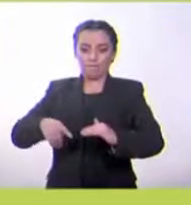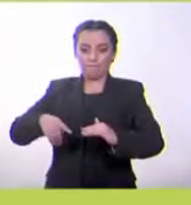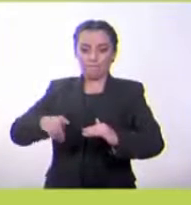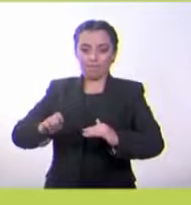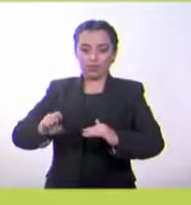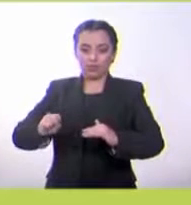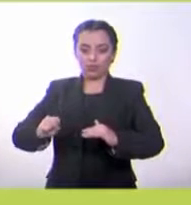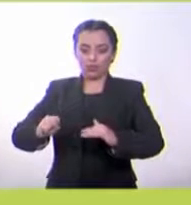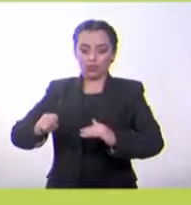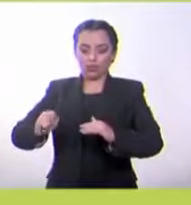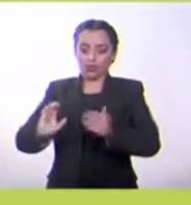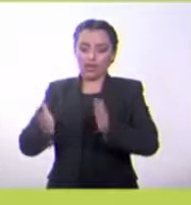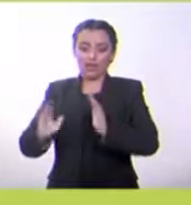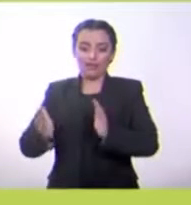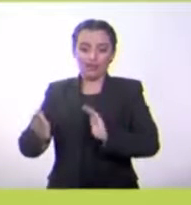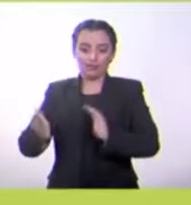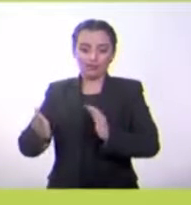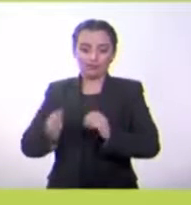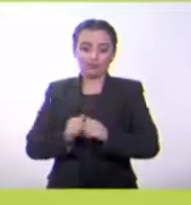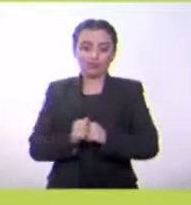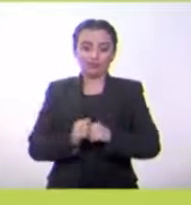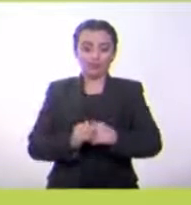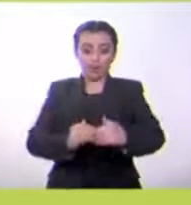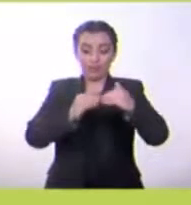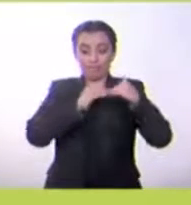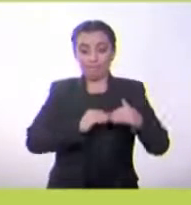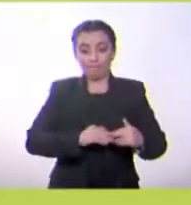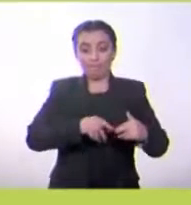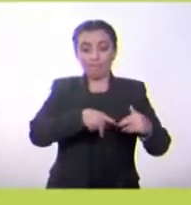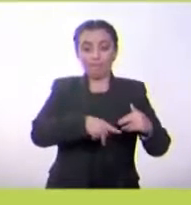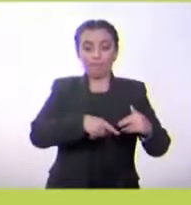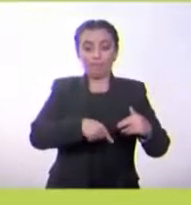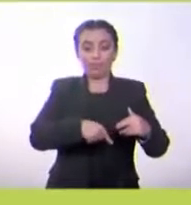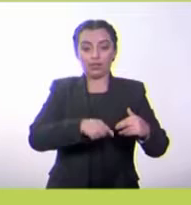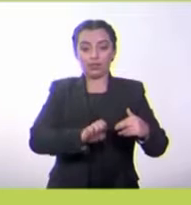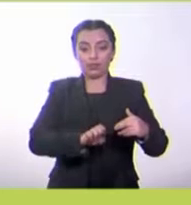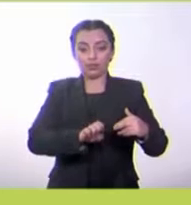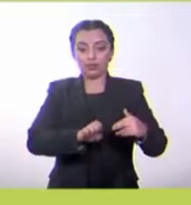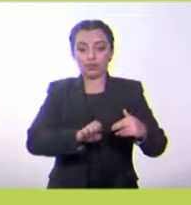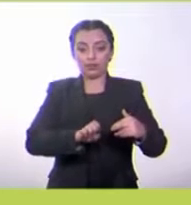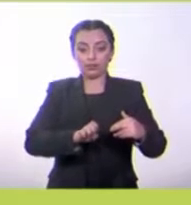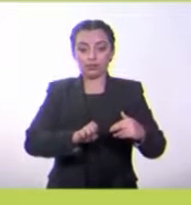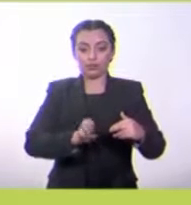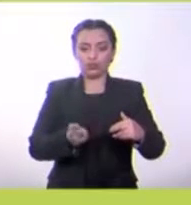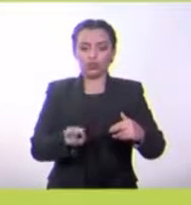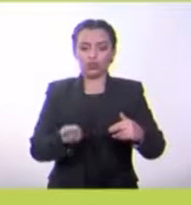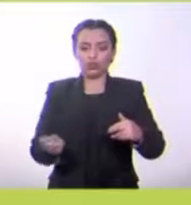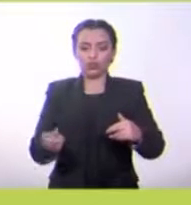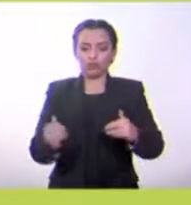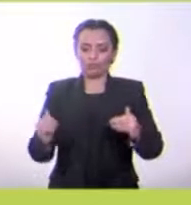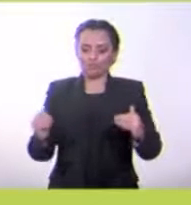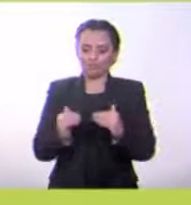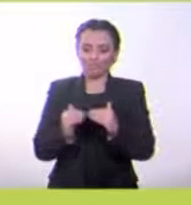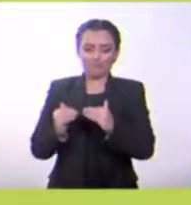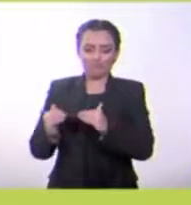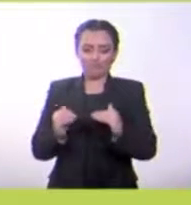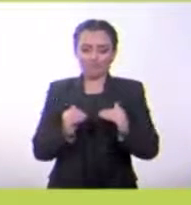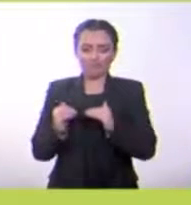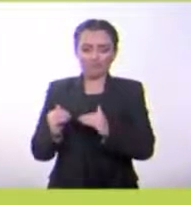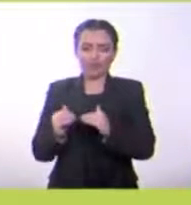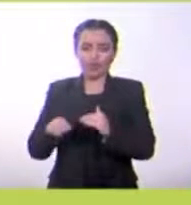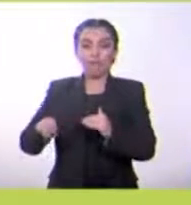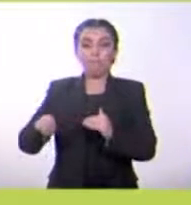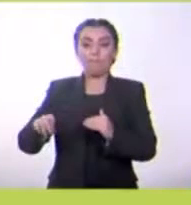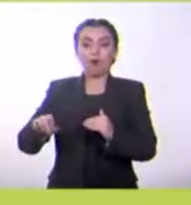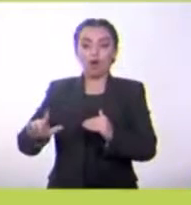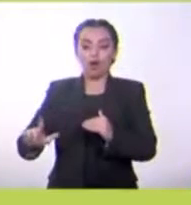sustancia es la relación entre la masa molar y el número de equivalentes por mol, que dependerá